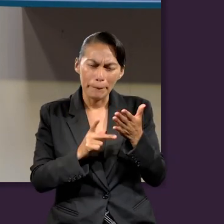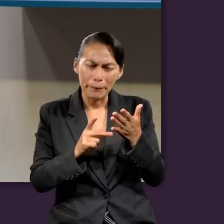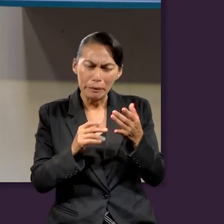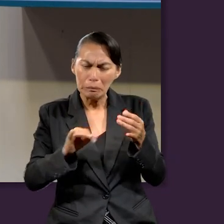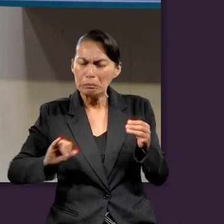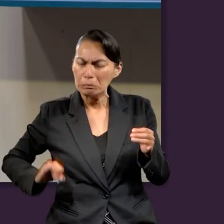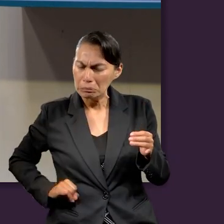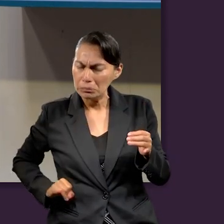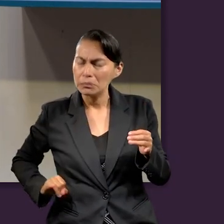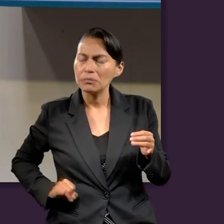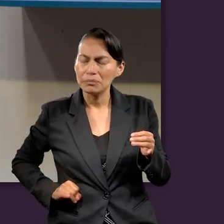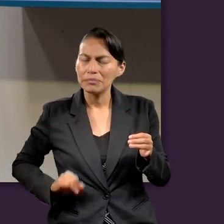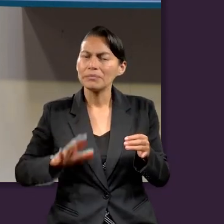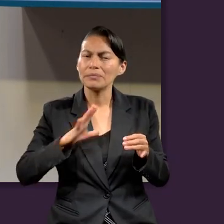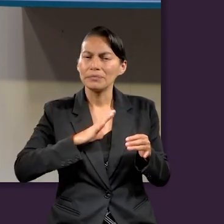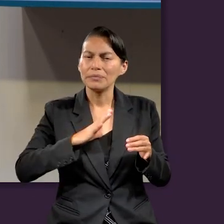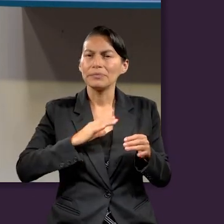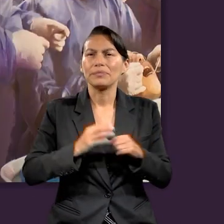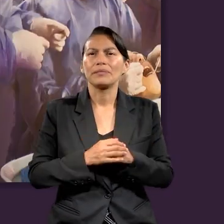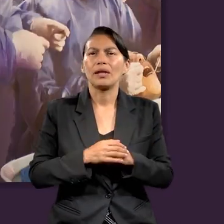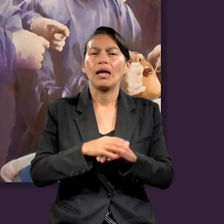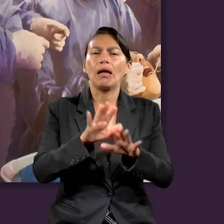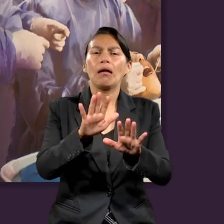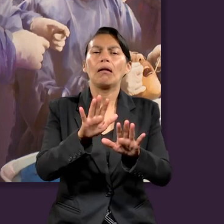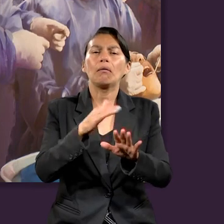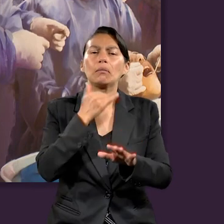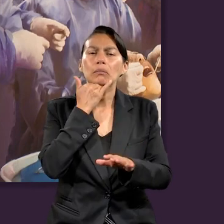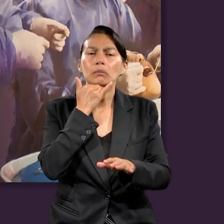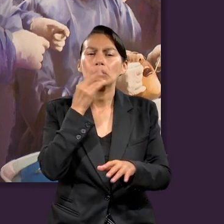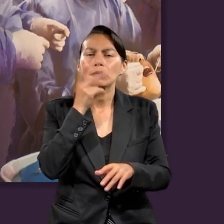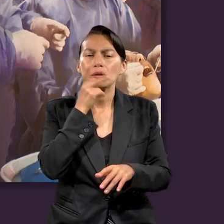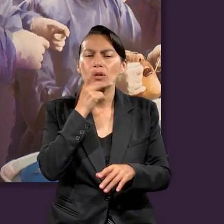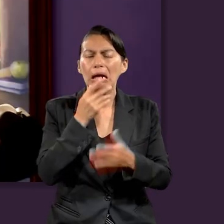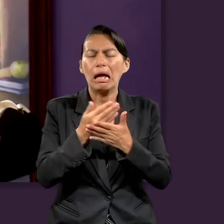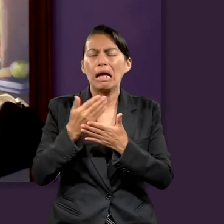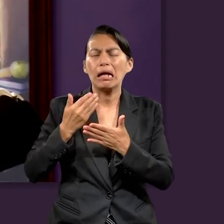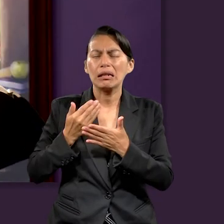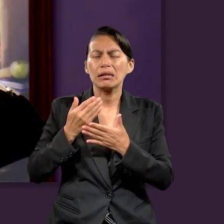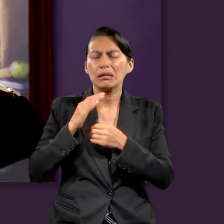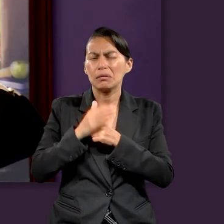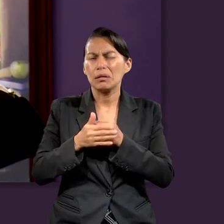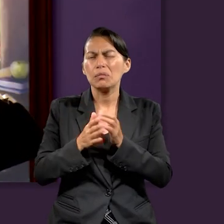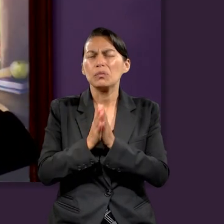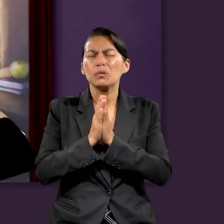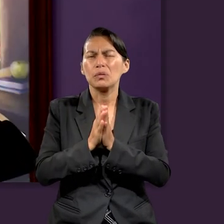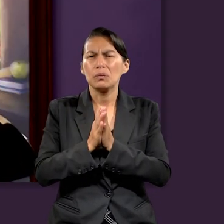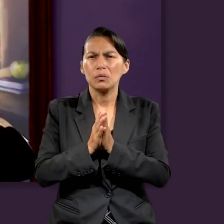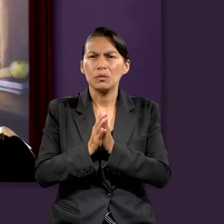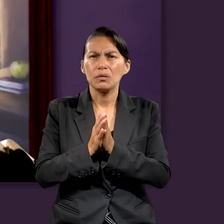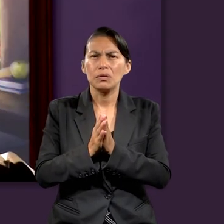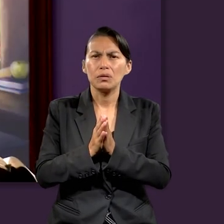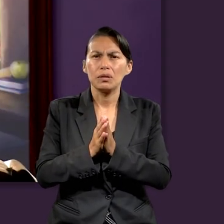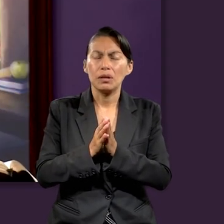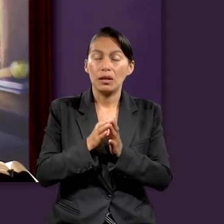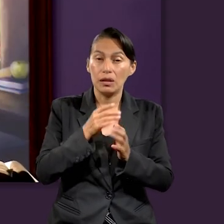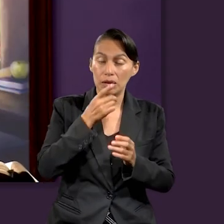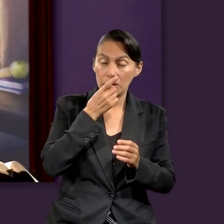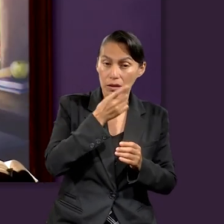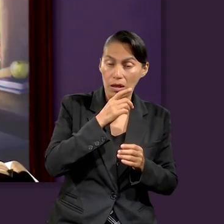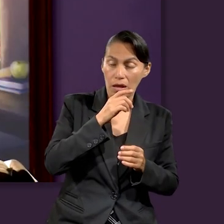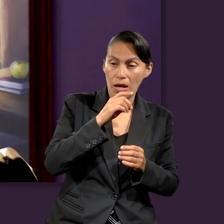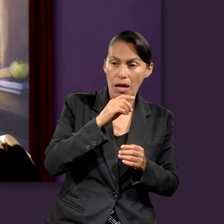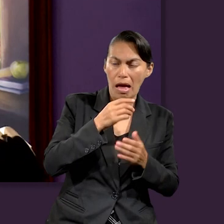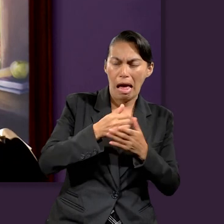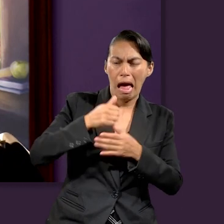parte interesante en este capítulo. Pastor, antes de continuar, me gustaría aportar un poquito de, volviendo a